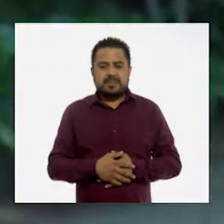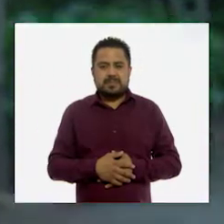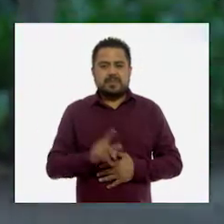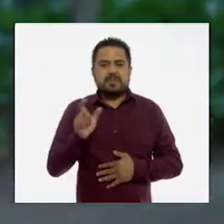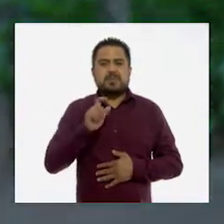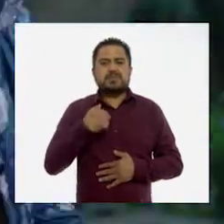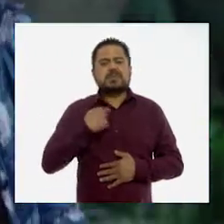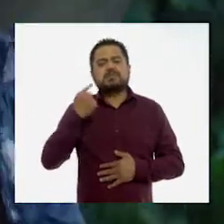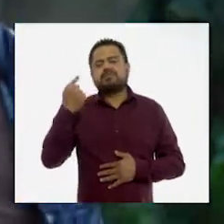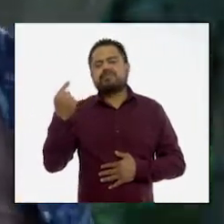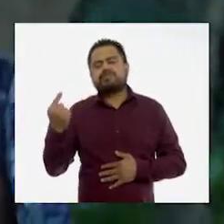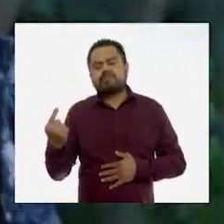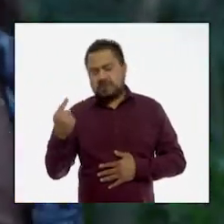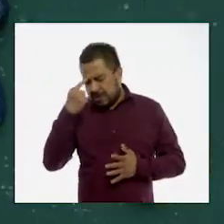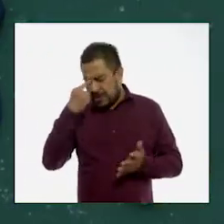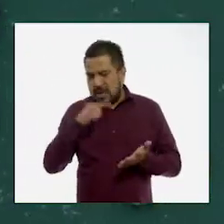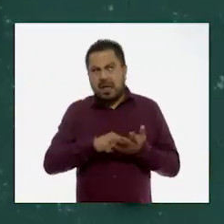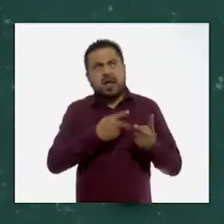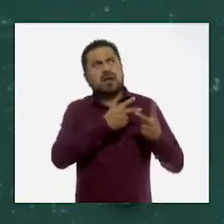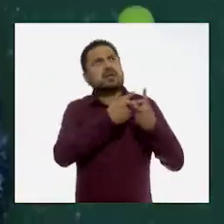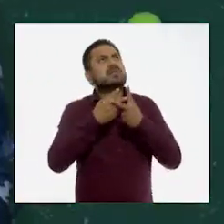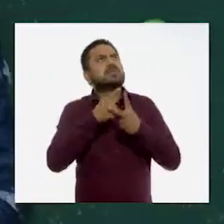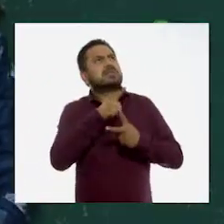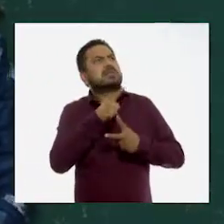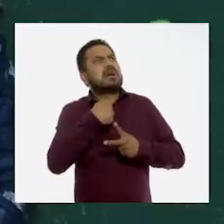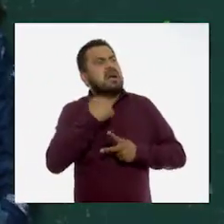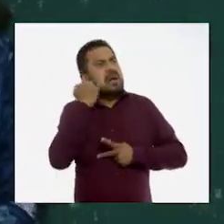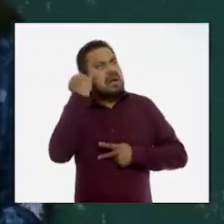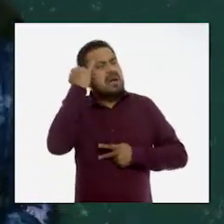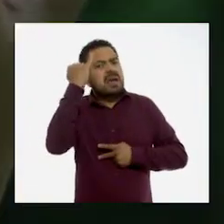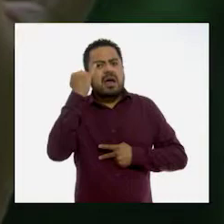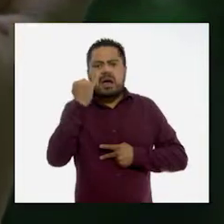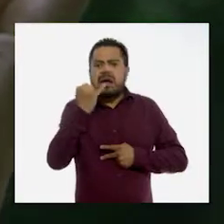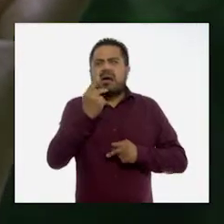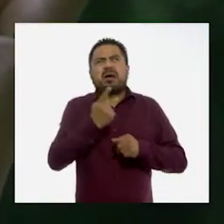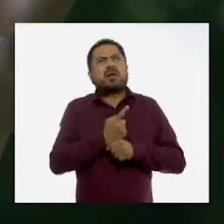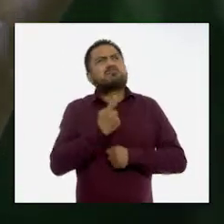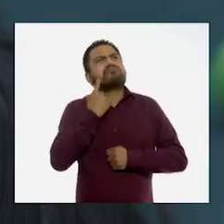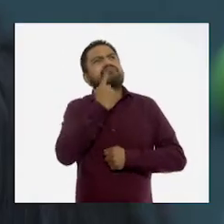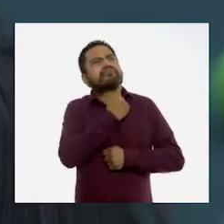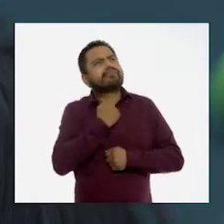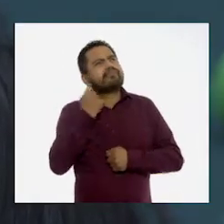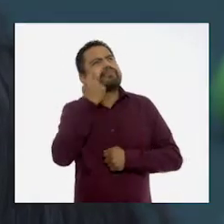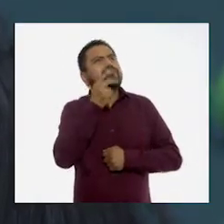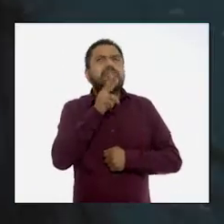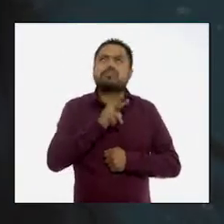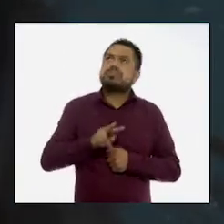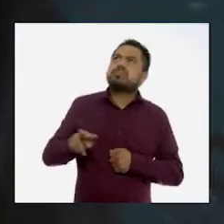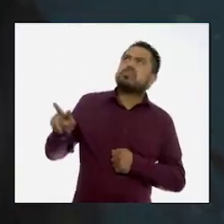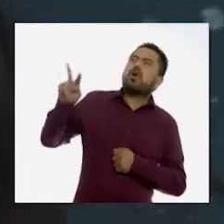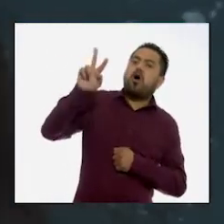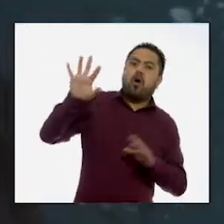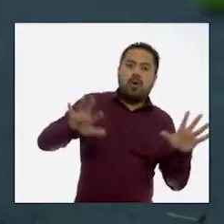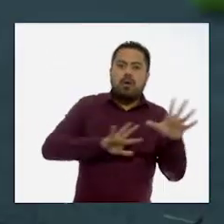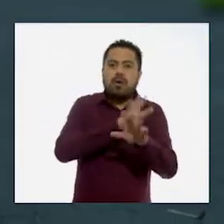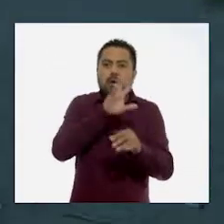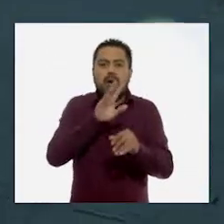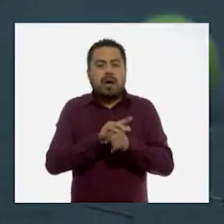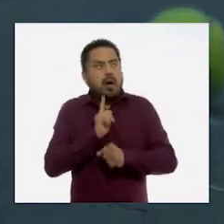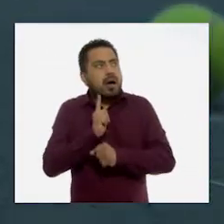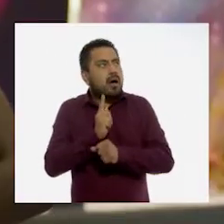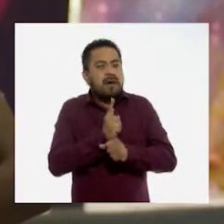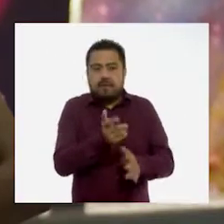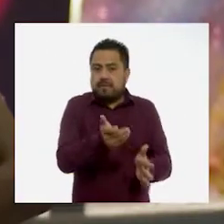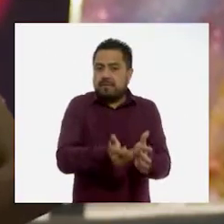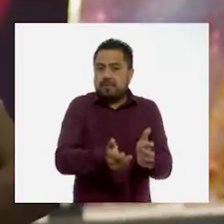Cuando era pequeña, creía que las estrellas serían mi pasión y pasaba horas viendo al espacio y todo lo que aún había por